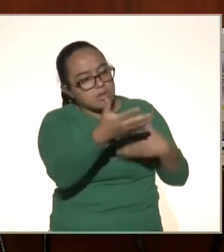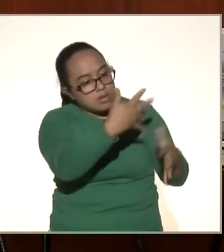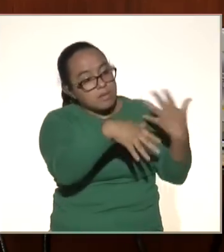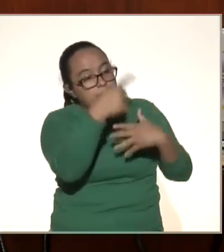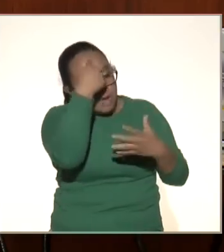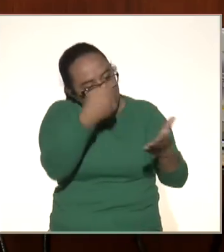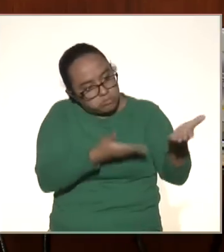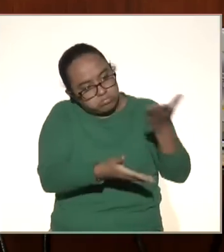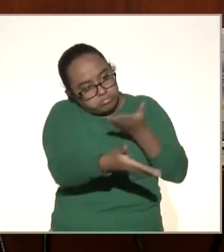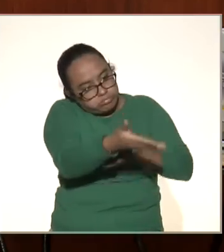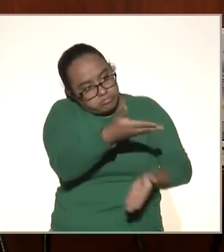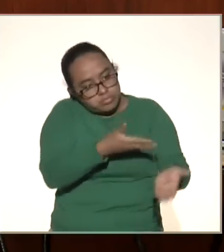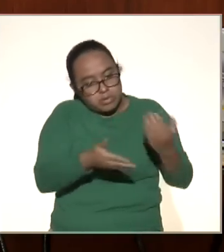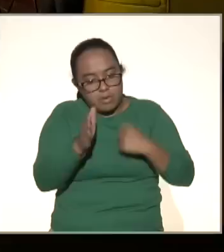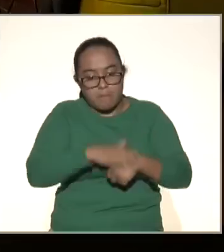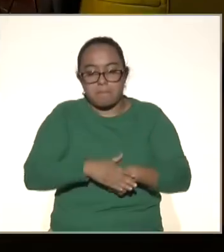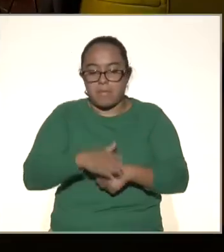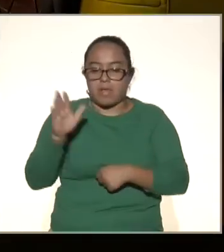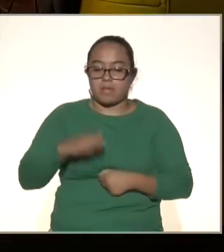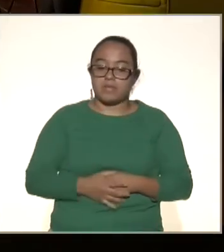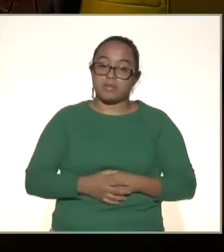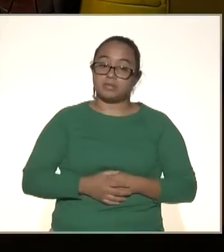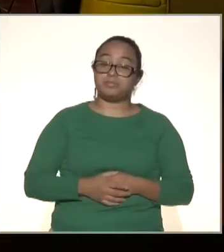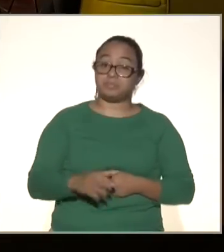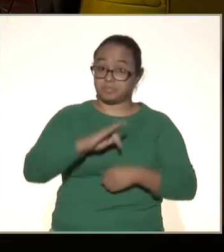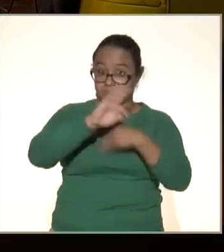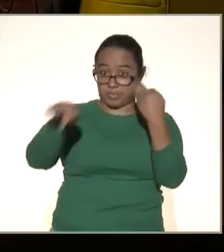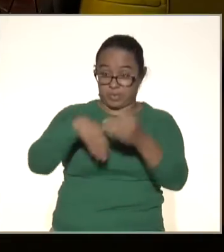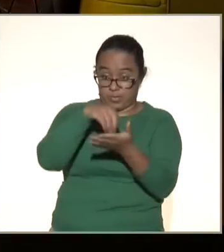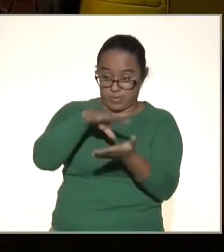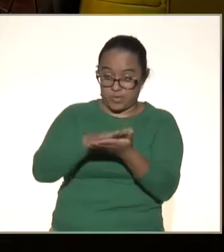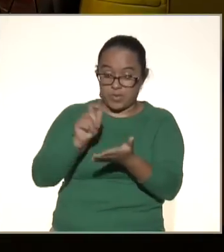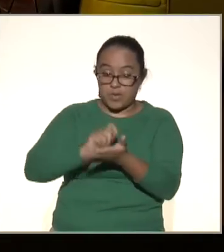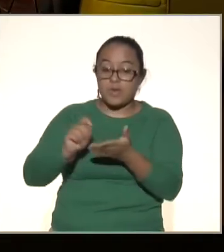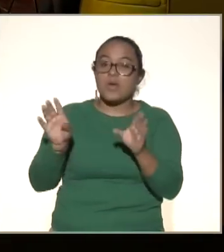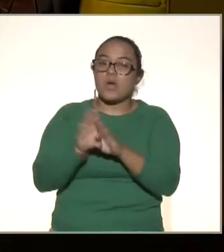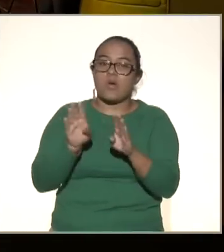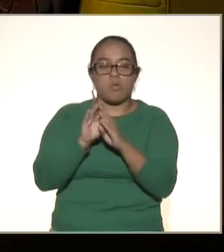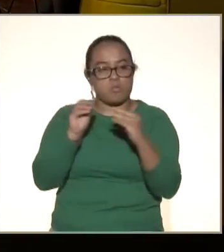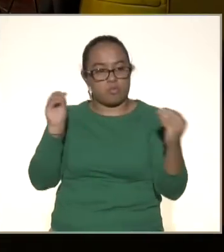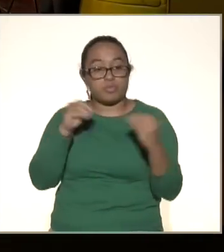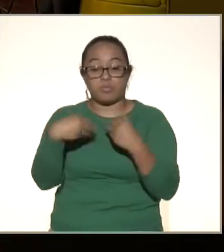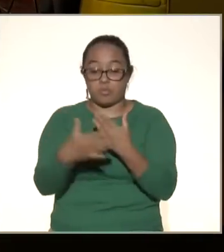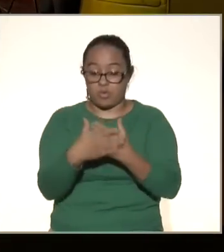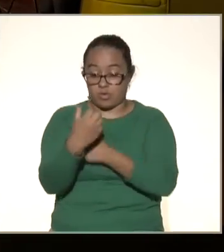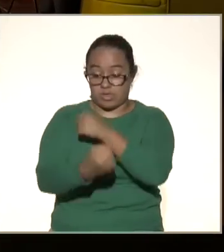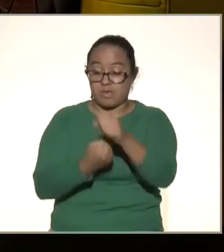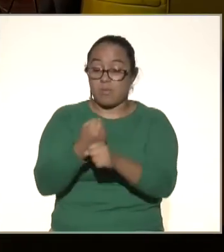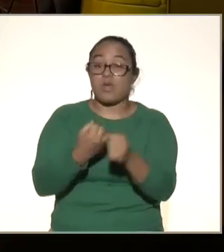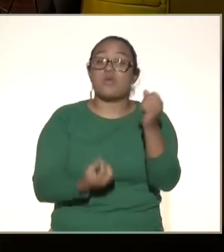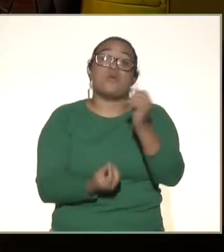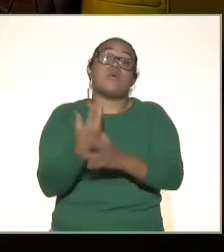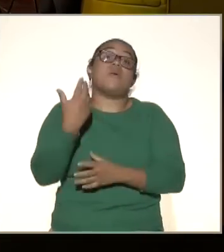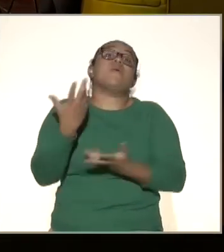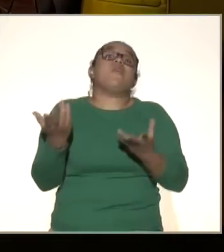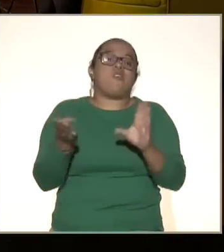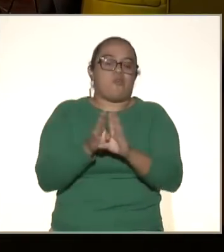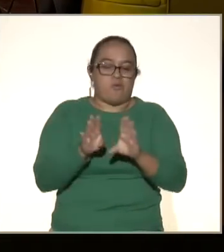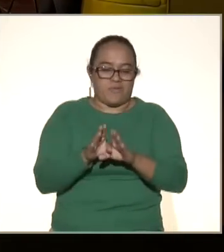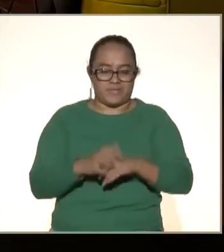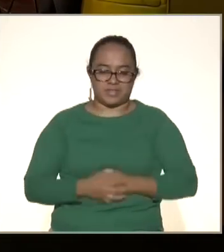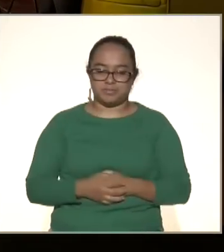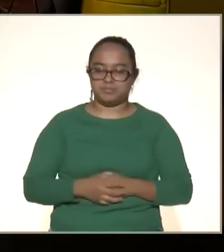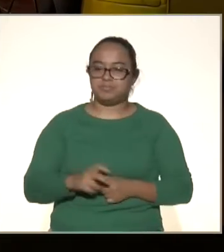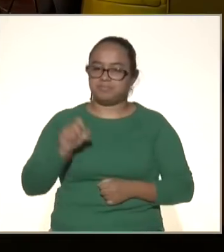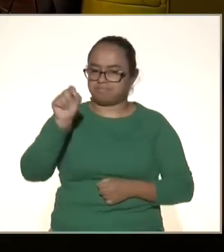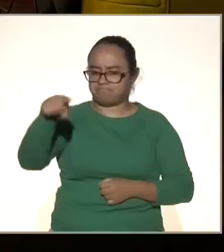negociación. Para que todos vayan tomando nota. ¿Cómo negociar ahorita que viene el año nuevo? Sí. Carla, ¿tú qué opinas? No, justo